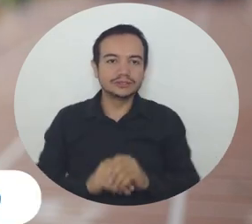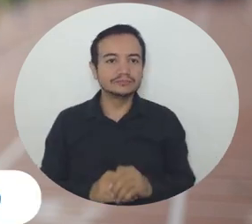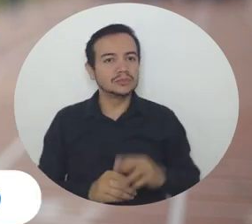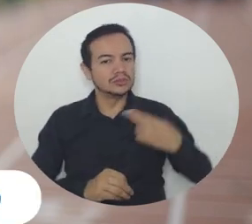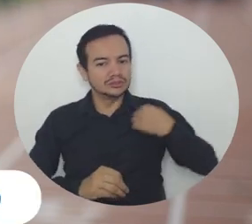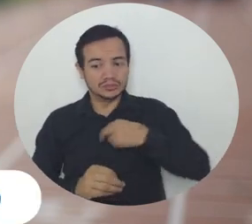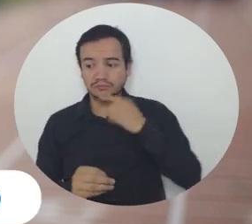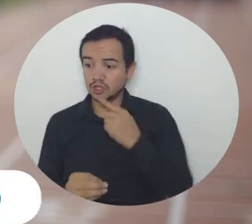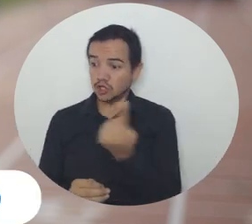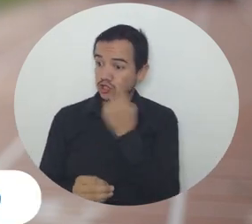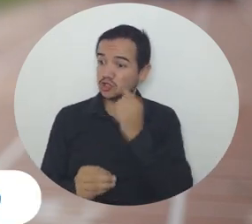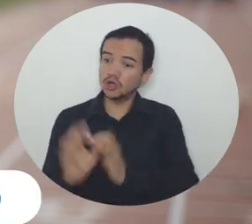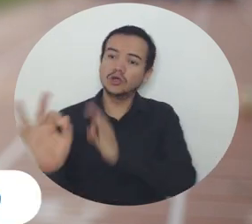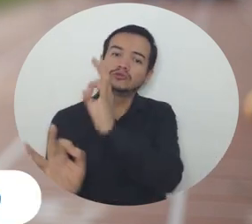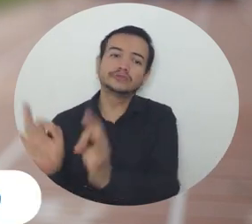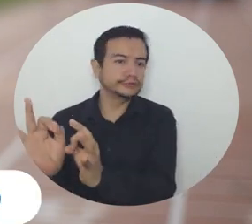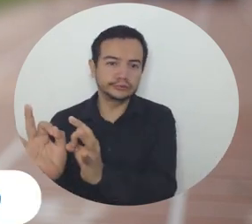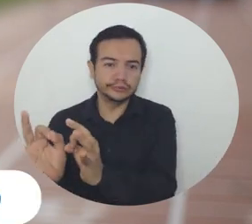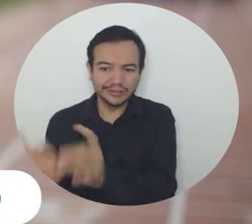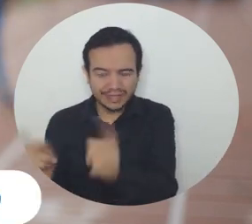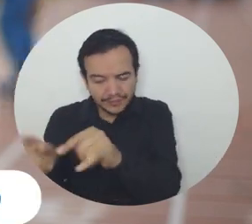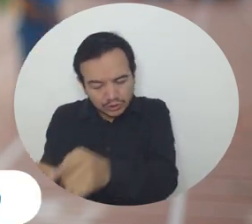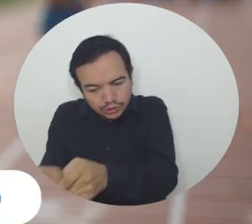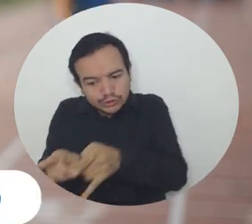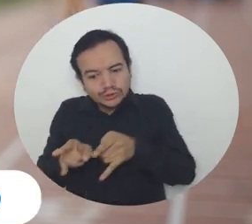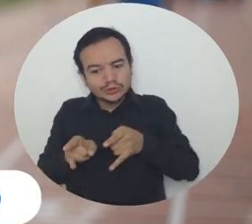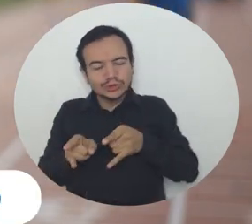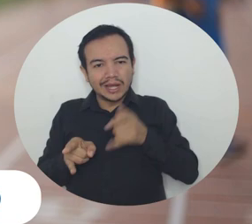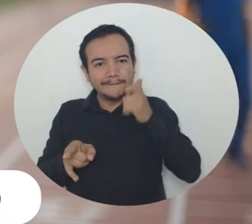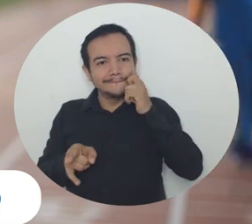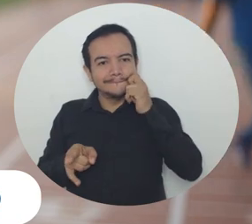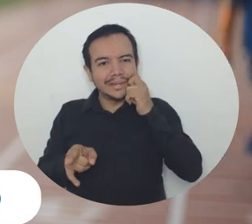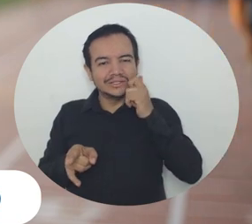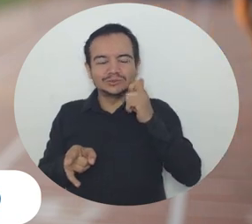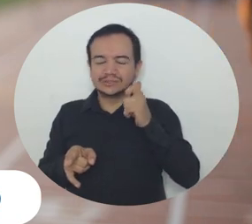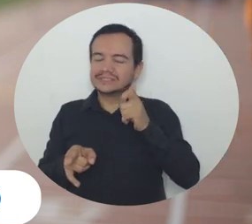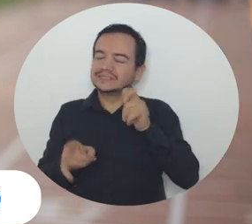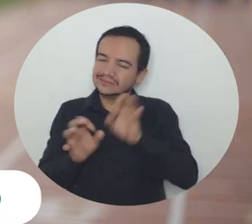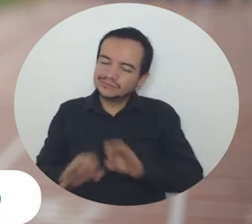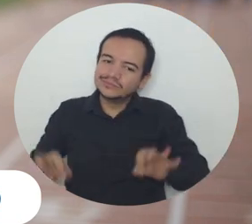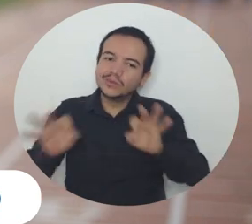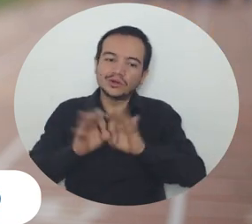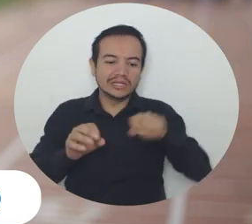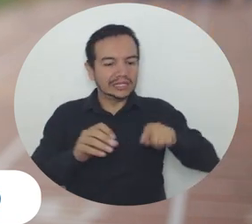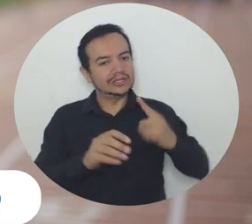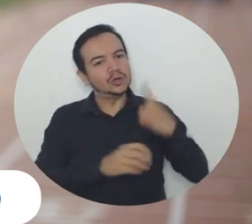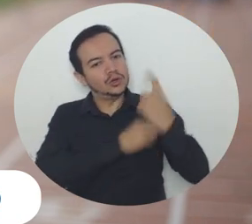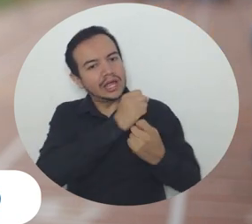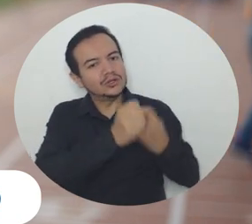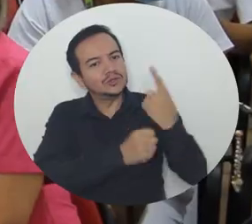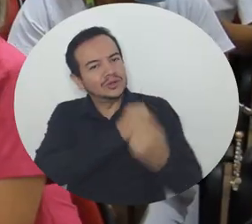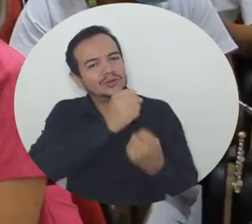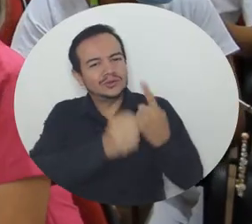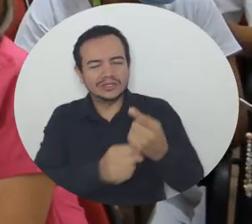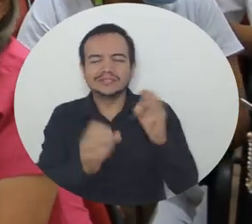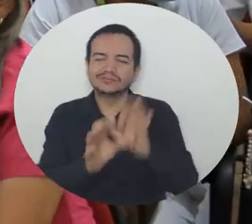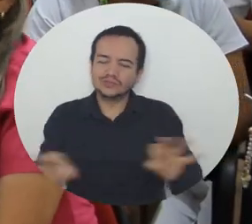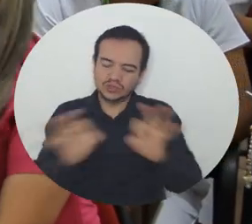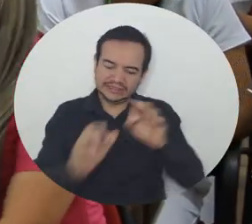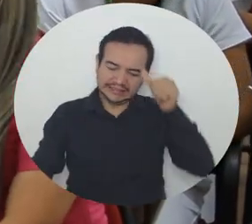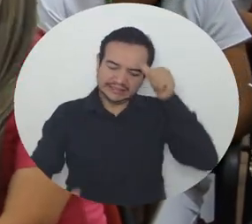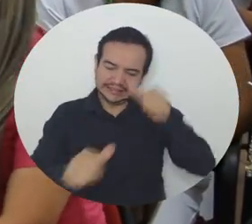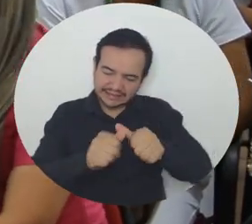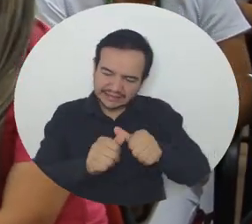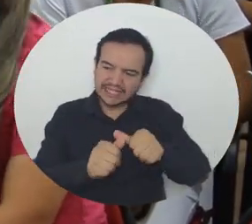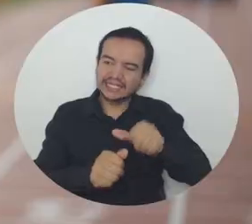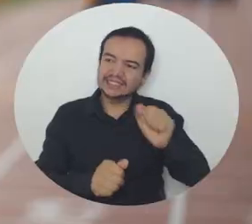esa humanización, a esa profesión, es algo que necesitamos que año a año se celebre, que año a año